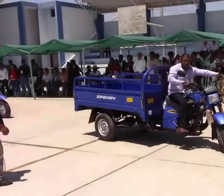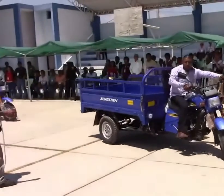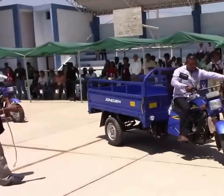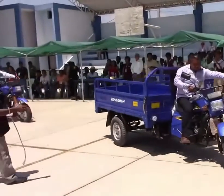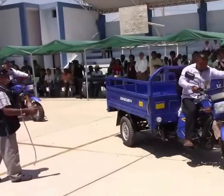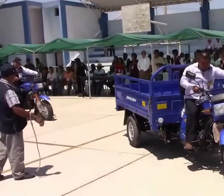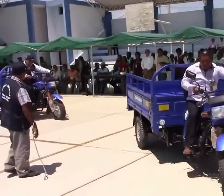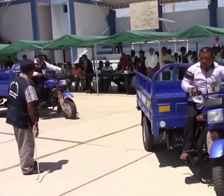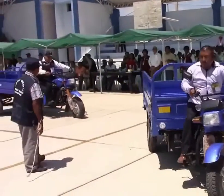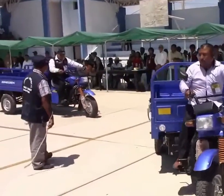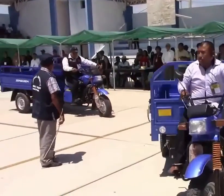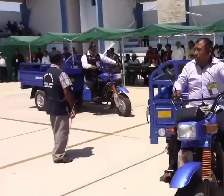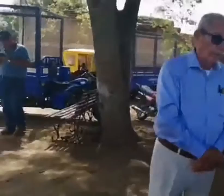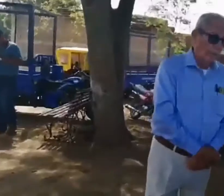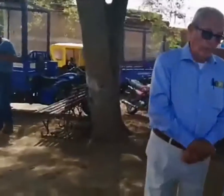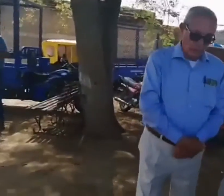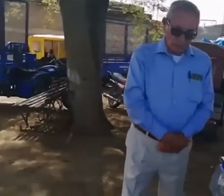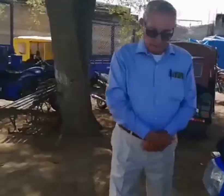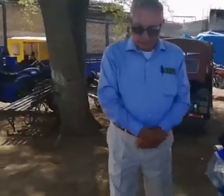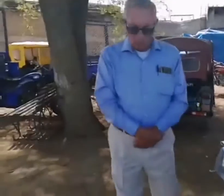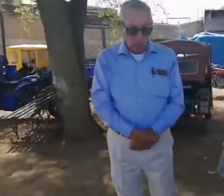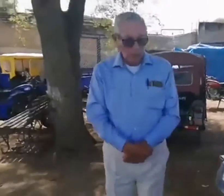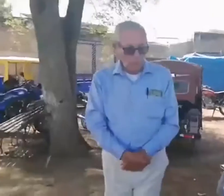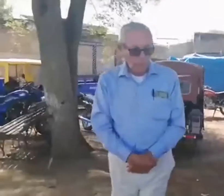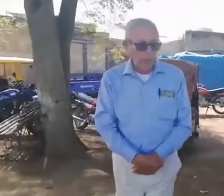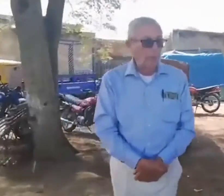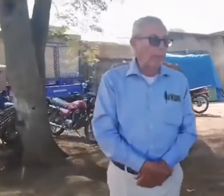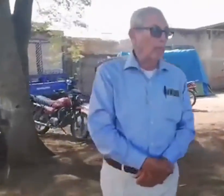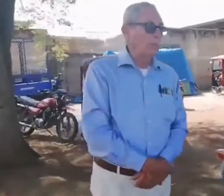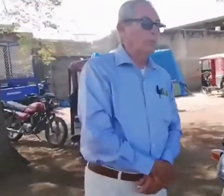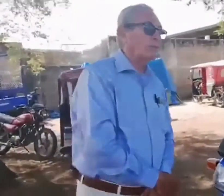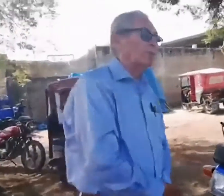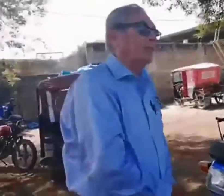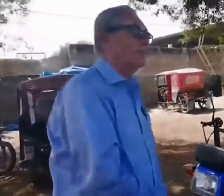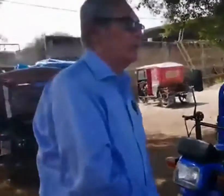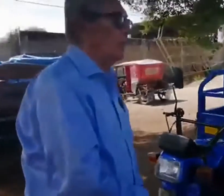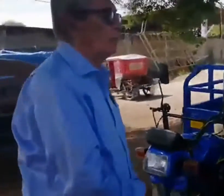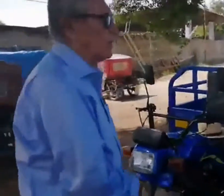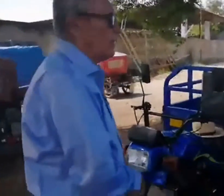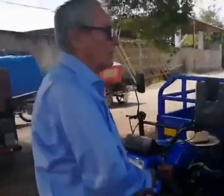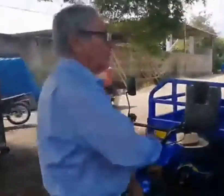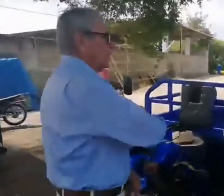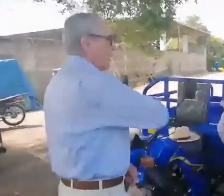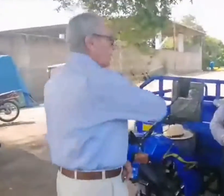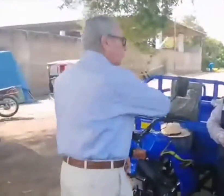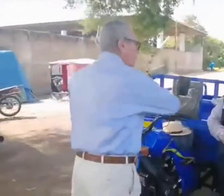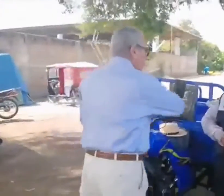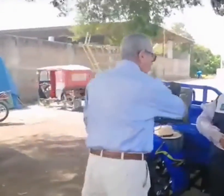puedan patrullar en esas movilidades. También aquí comprometidos con